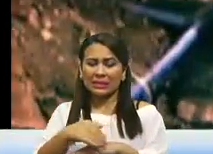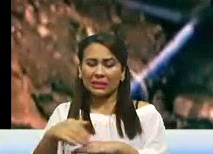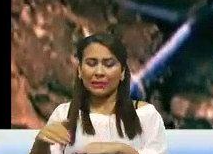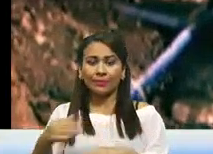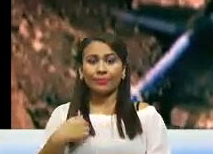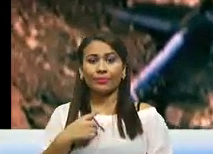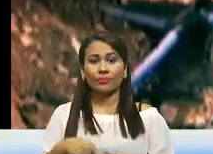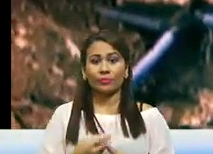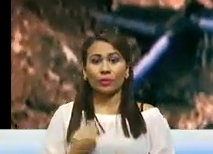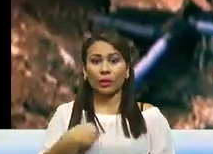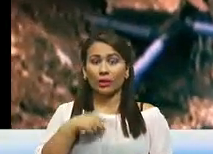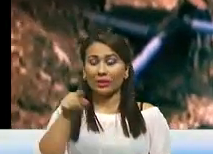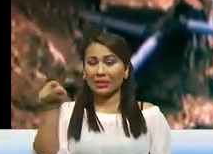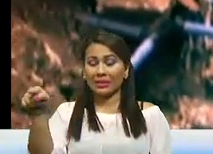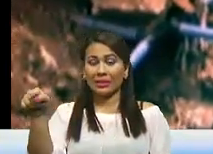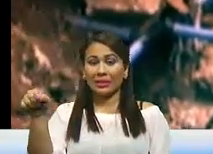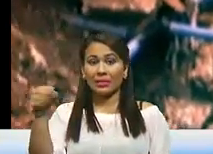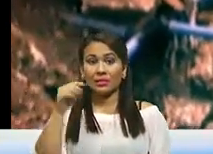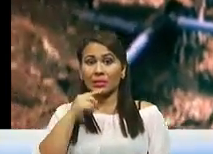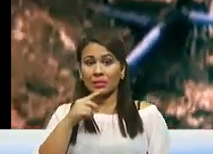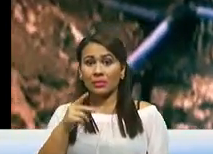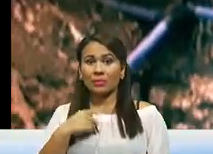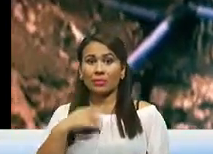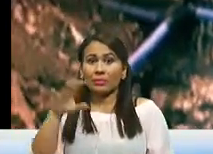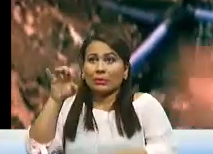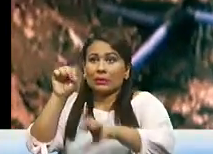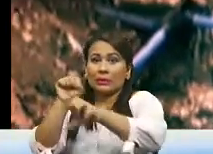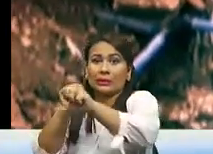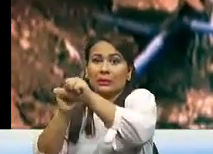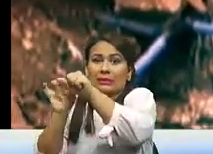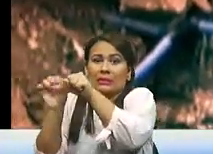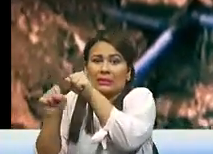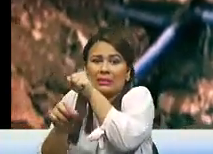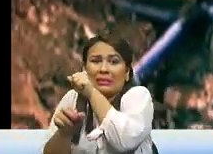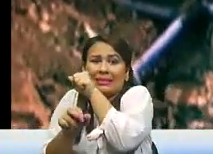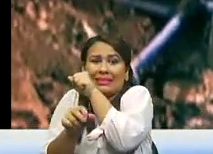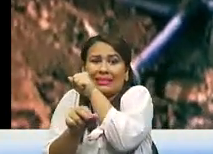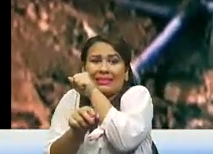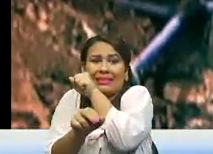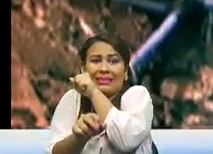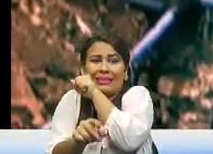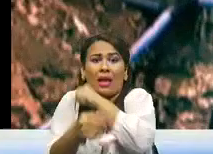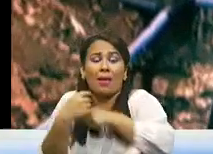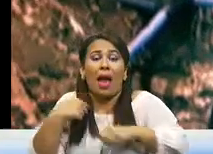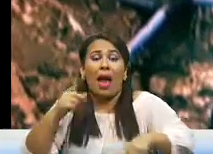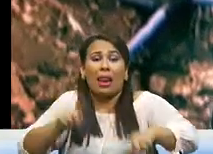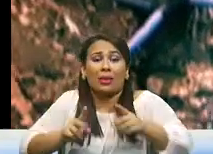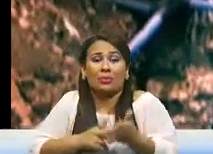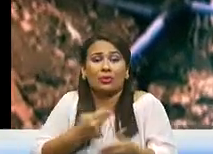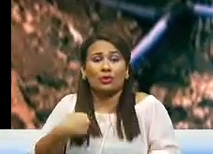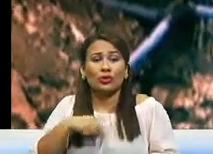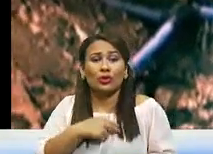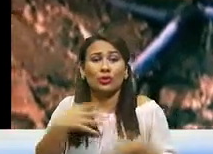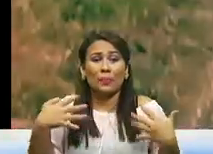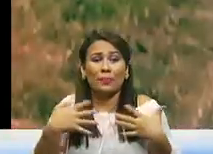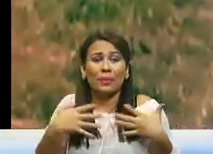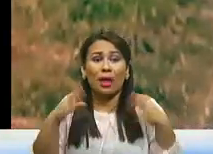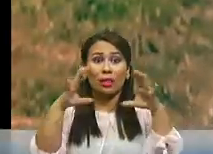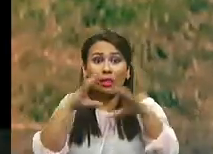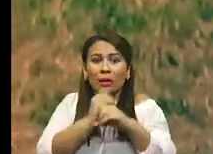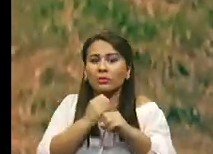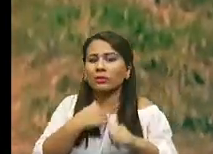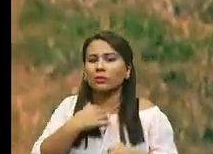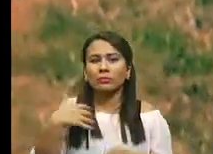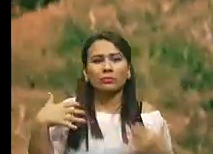a veces estamos en esa esquinita de ahí aprendiéndonos como gatos nosotros ahí y nos da hasta miedo a veces en la noche.